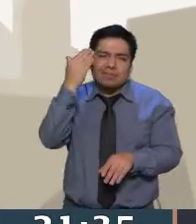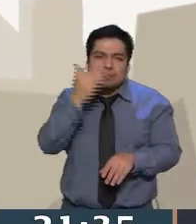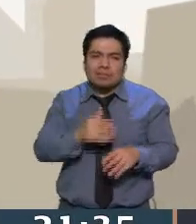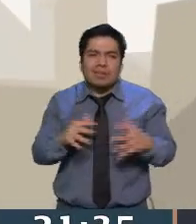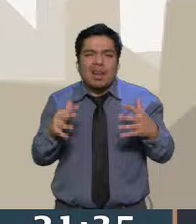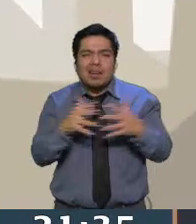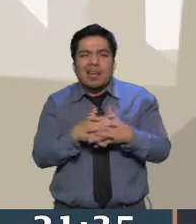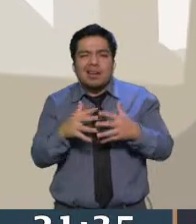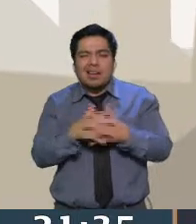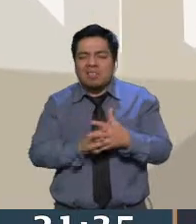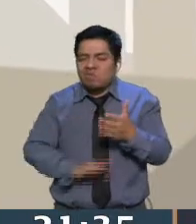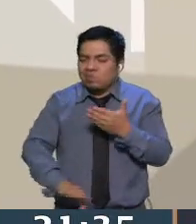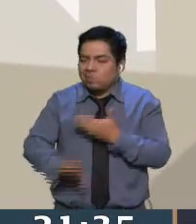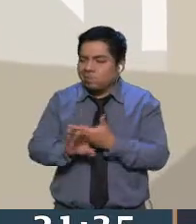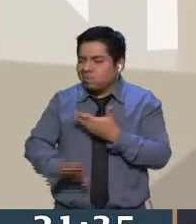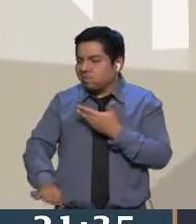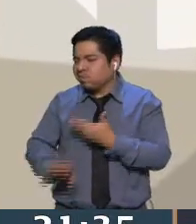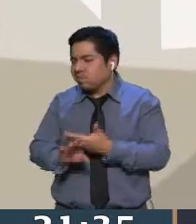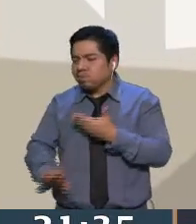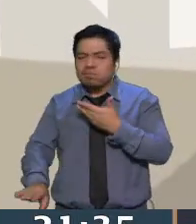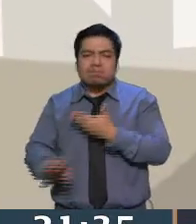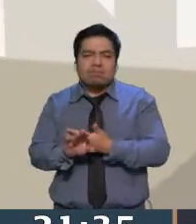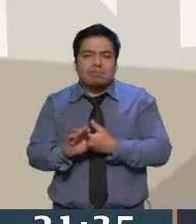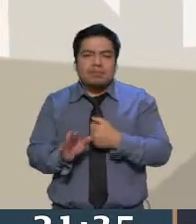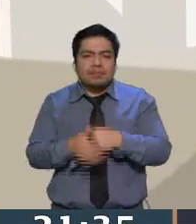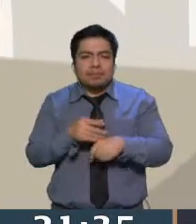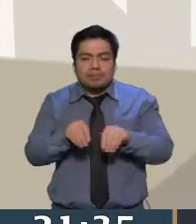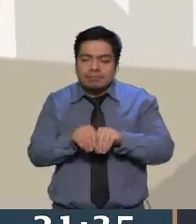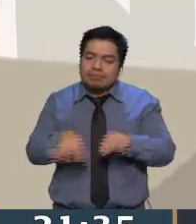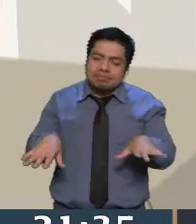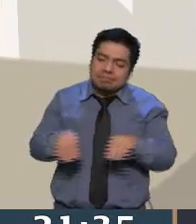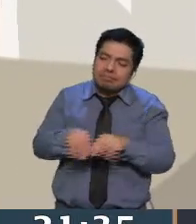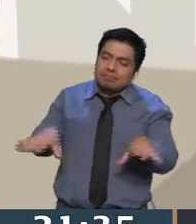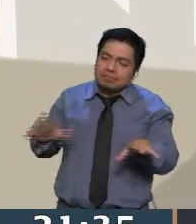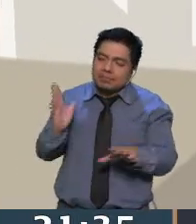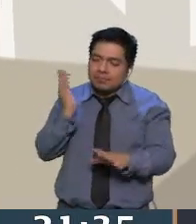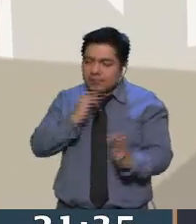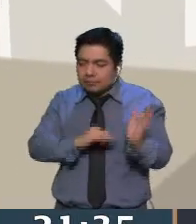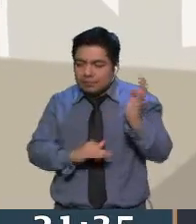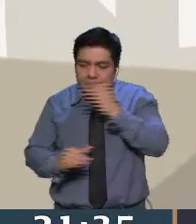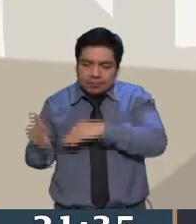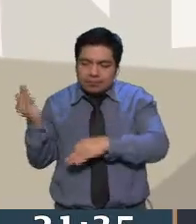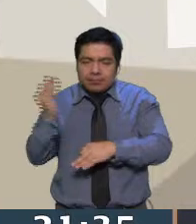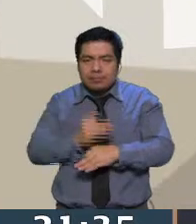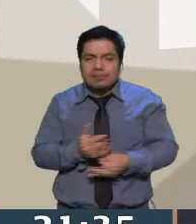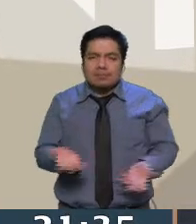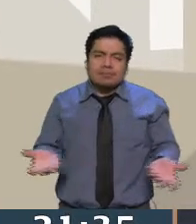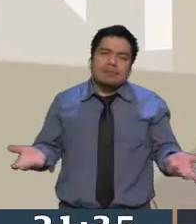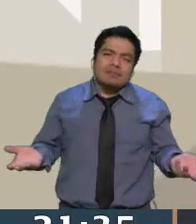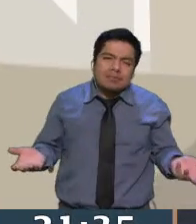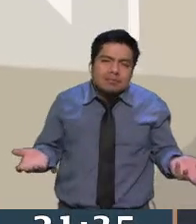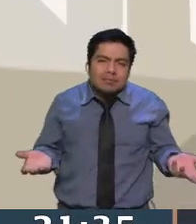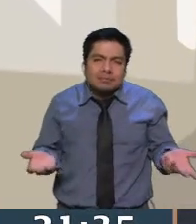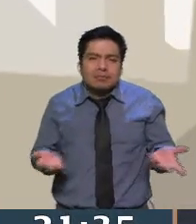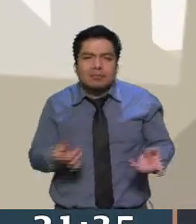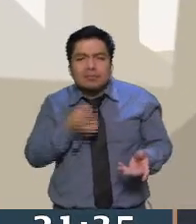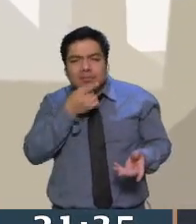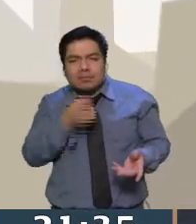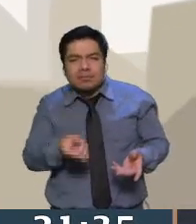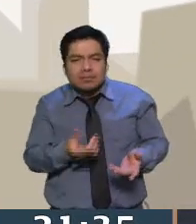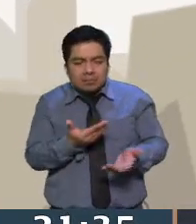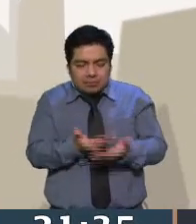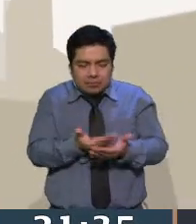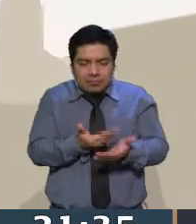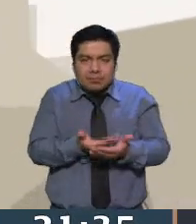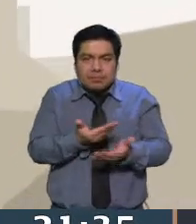esta maquinaria de propaganda para desinformar a la población. Pero, ¿cómo que no hay un consejo